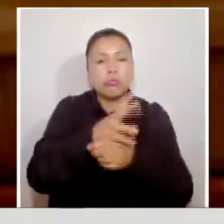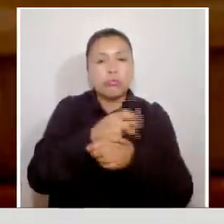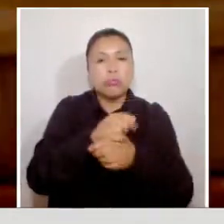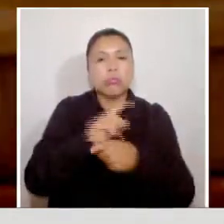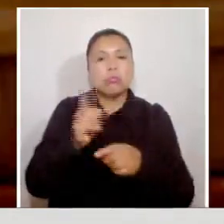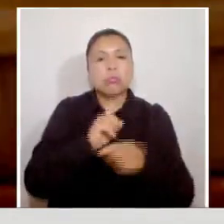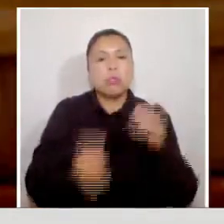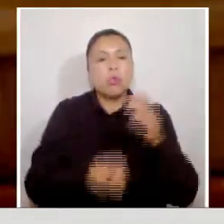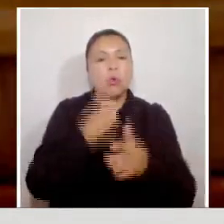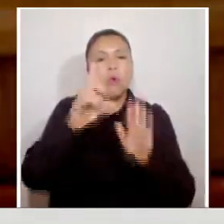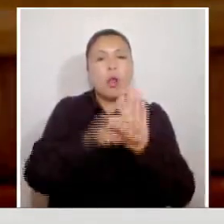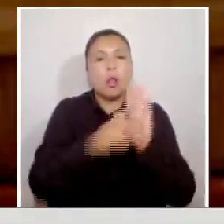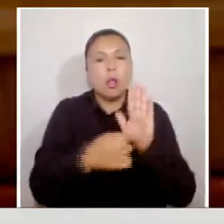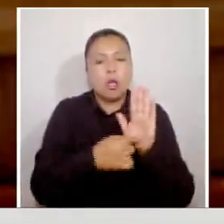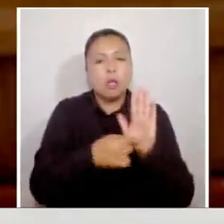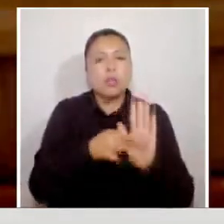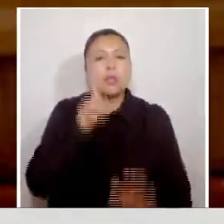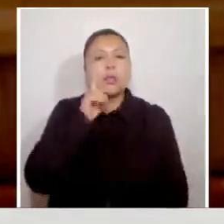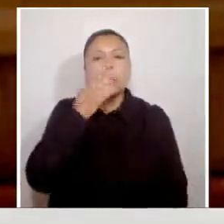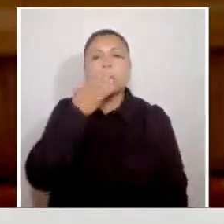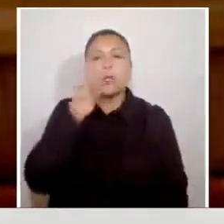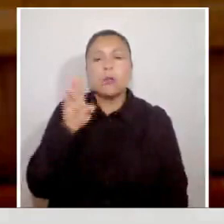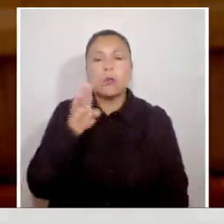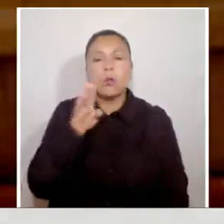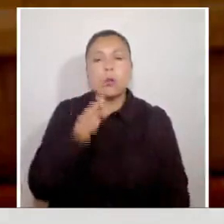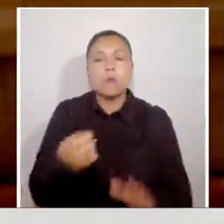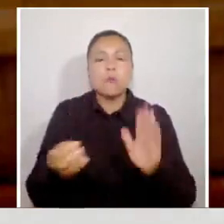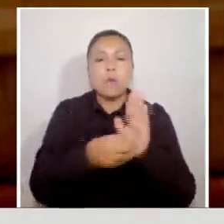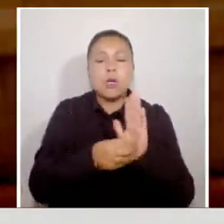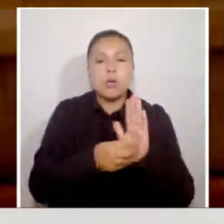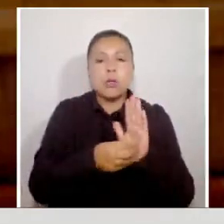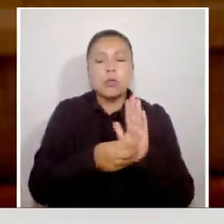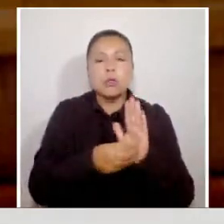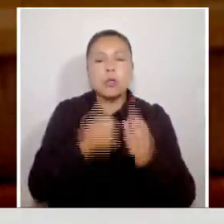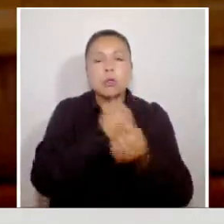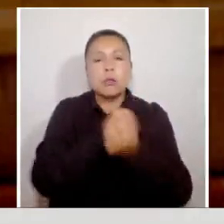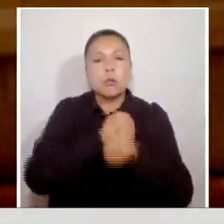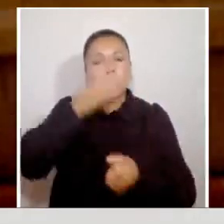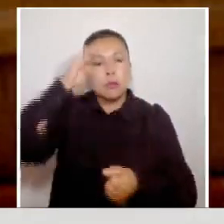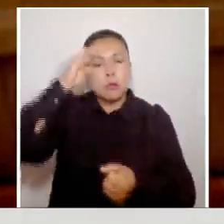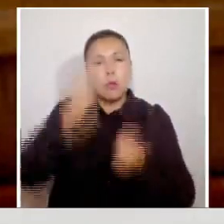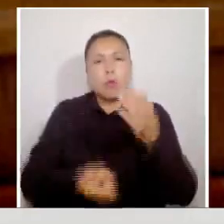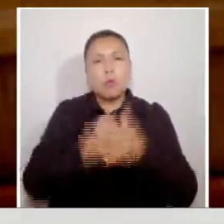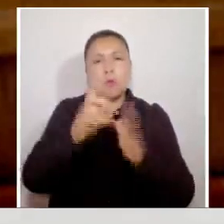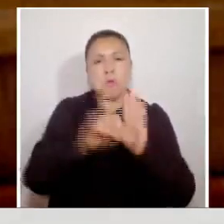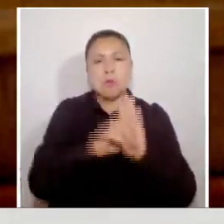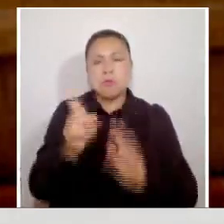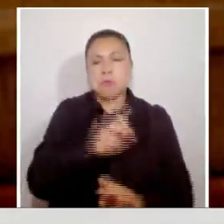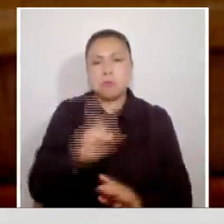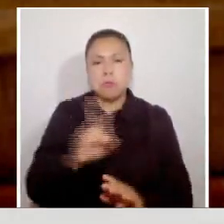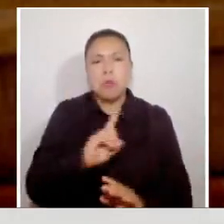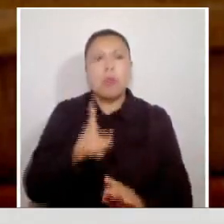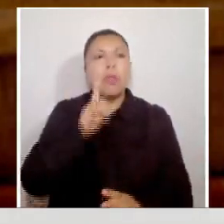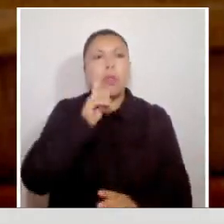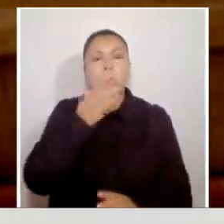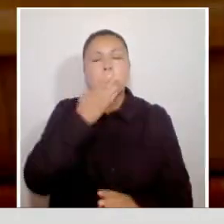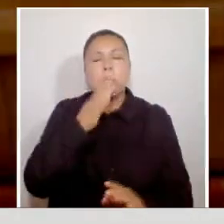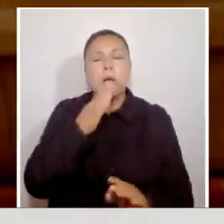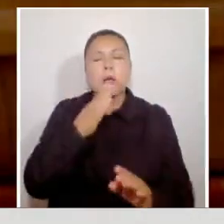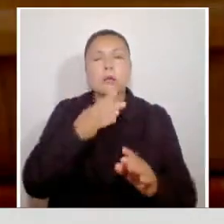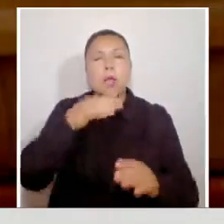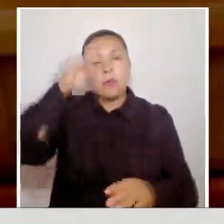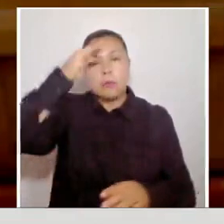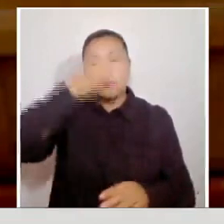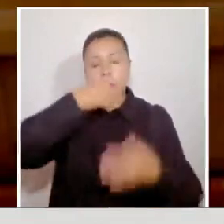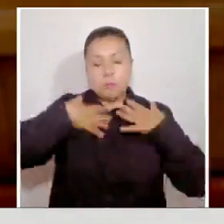leyes tener mejor y más dotación de carabineros no requiere de nuevas leyes tener mejores condiciones para gendarmería no requiere